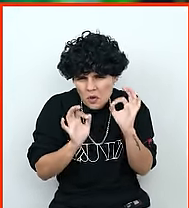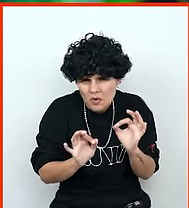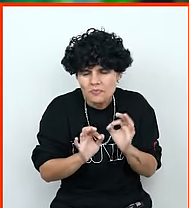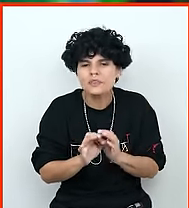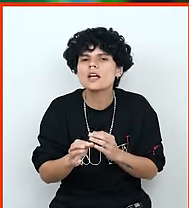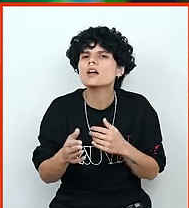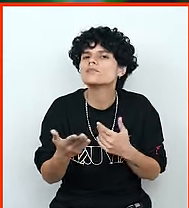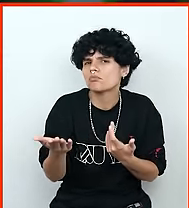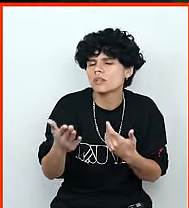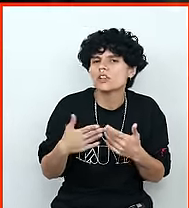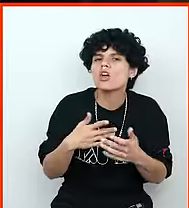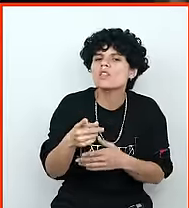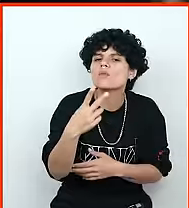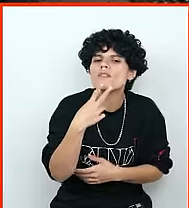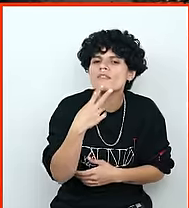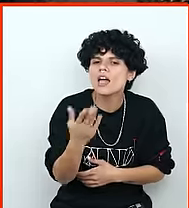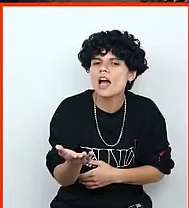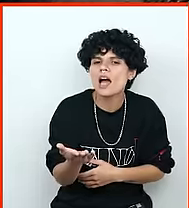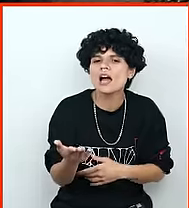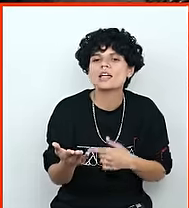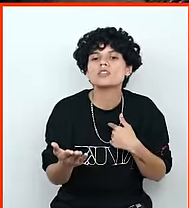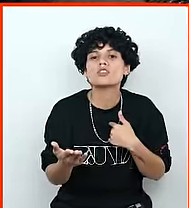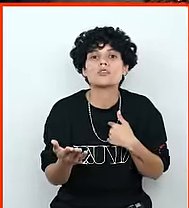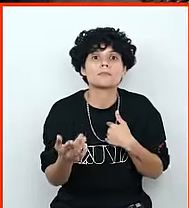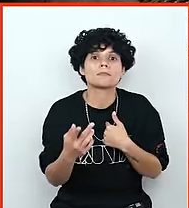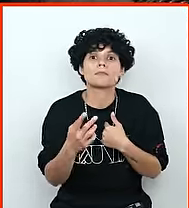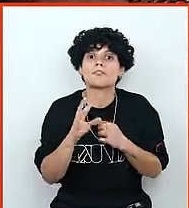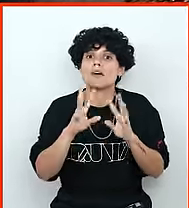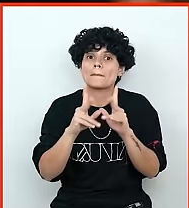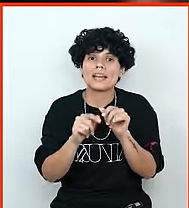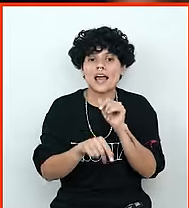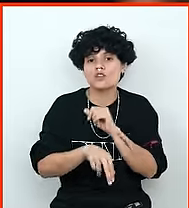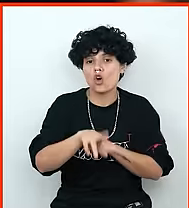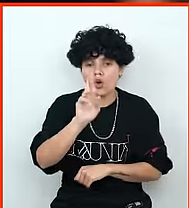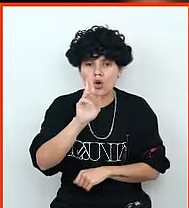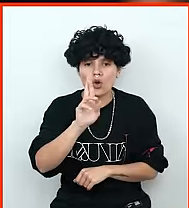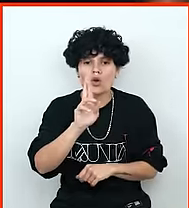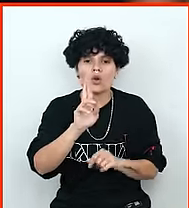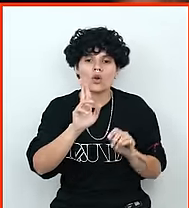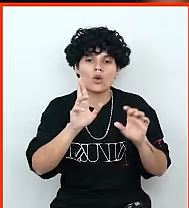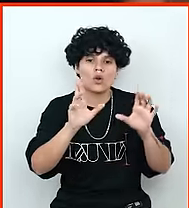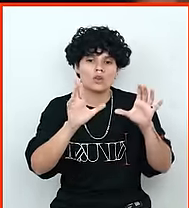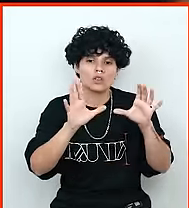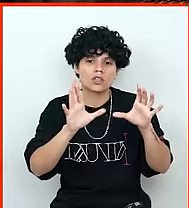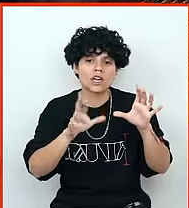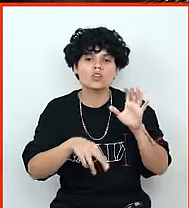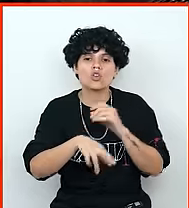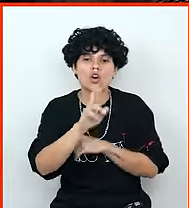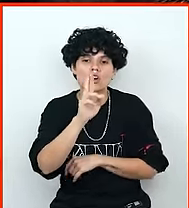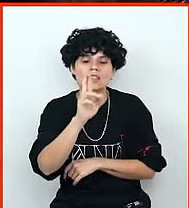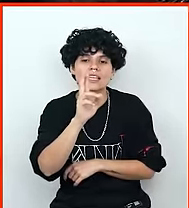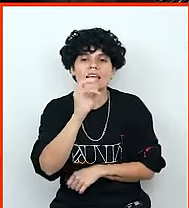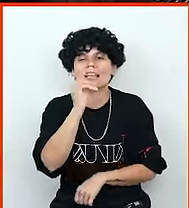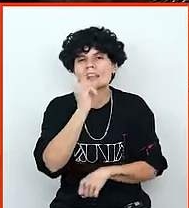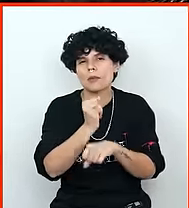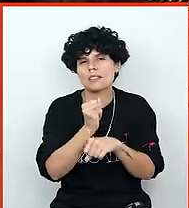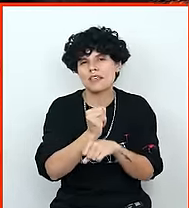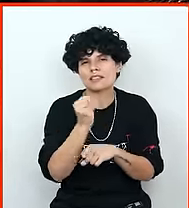Oye, ¿y dónde vivía ahí cuando chico? ¿De dónde Mi familia es toda de la Norte, de allá de Independencia. Independencia. De La Juanita.